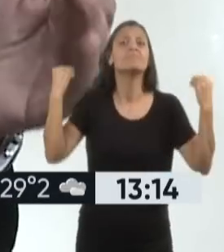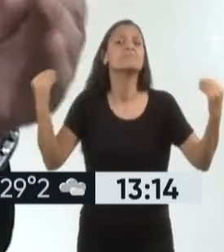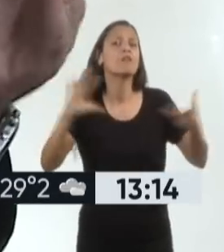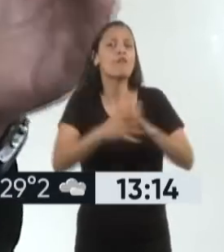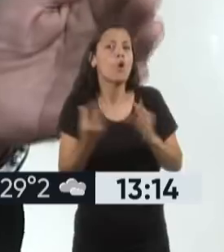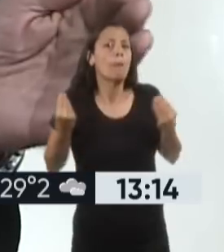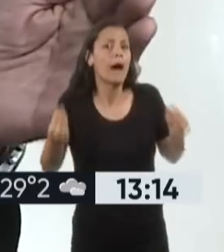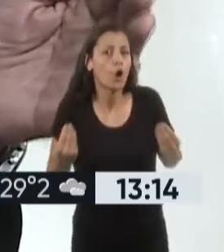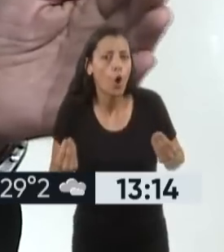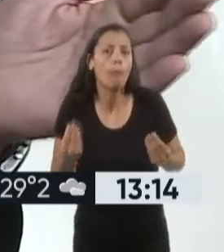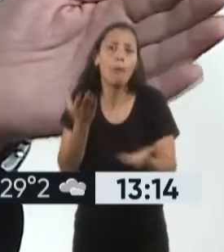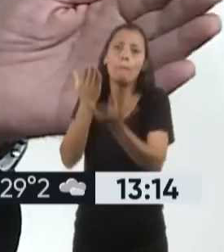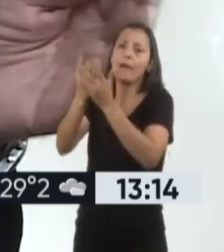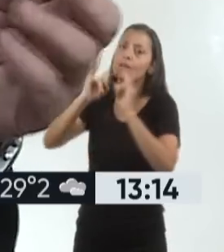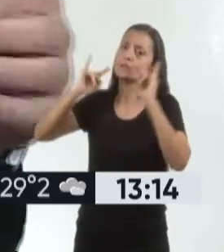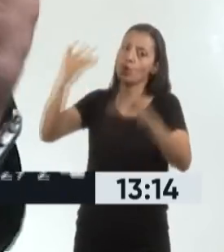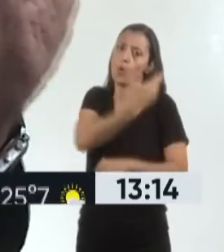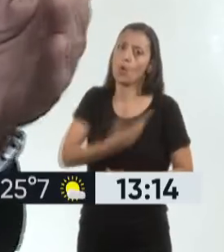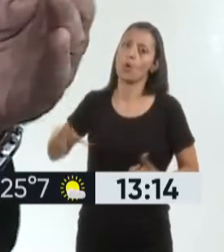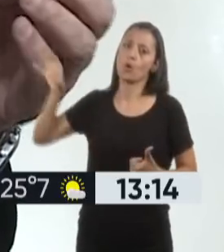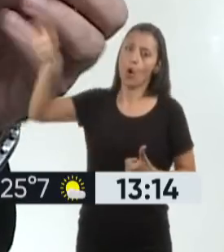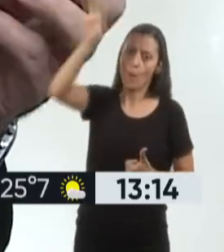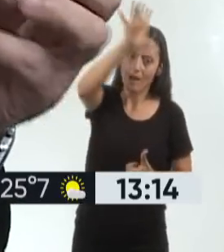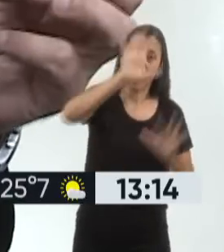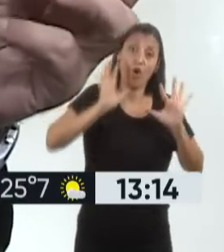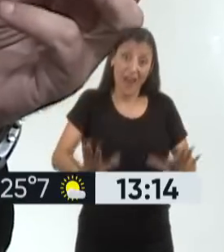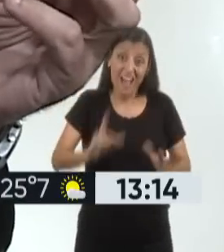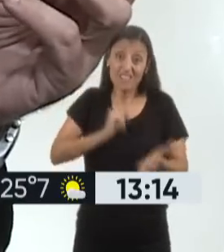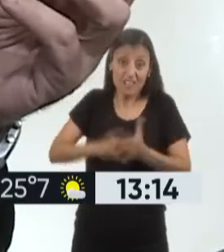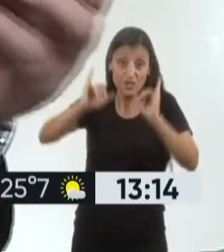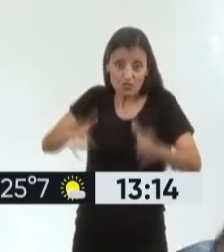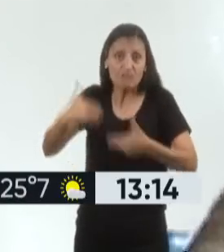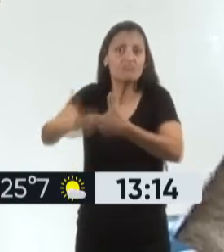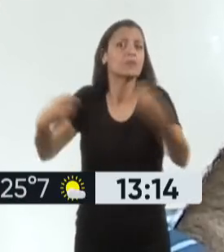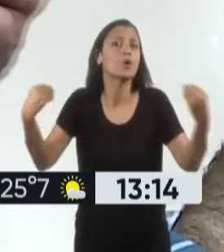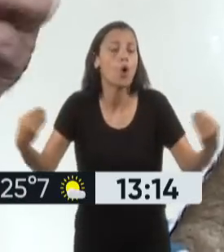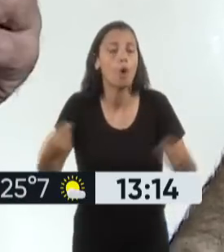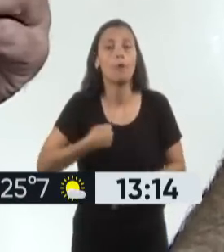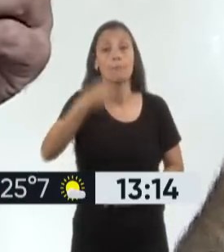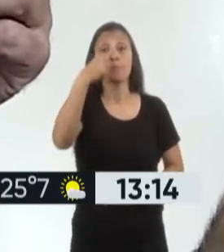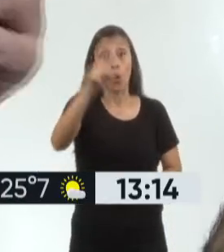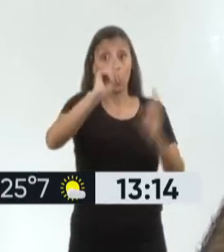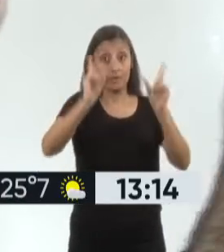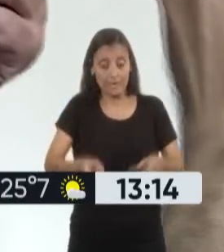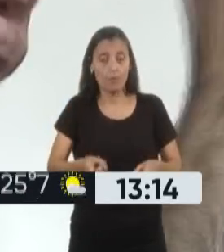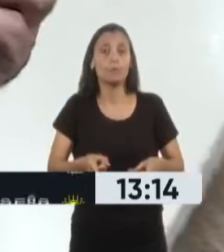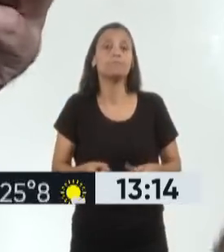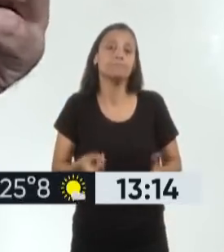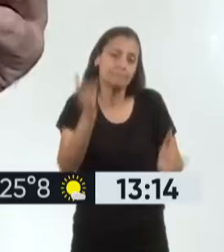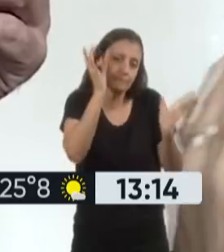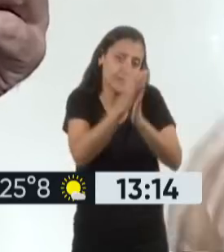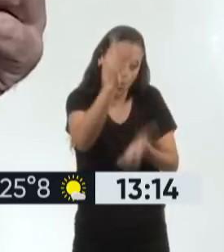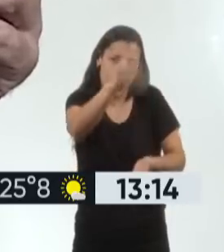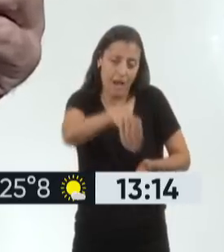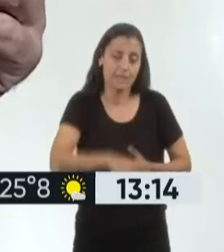piensa sugerir a los gobernadores en el caso de que así se avance? Y por último, a propósito del anuncio de, si me permitís una